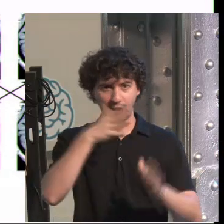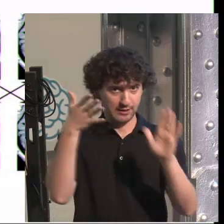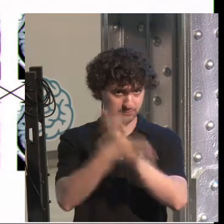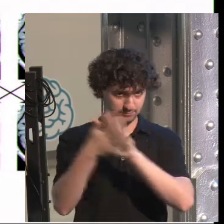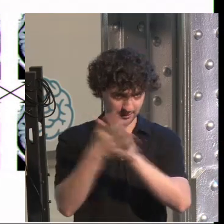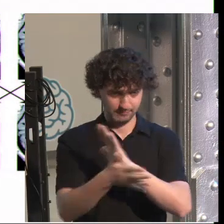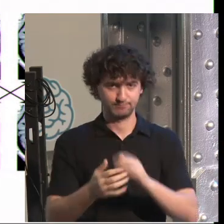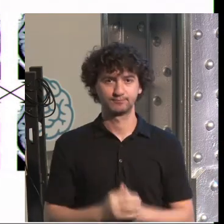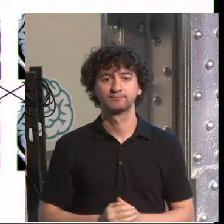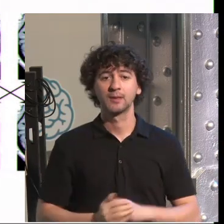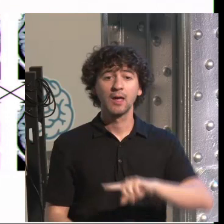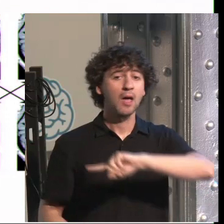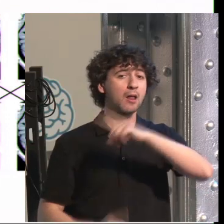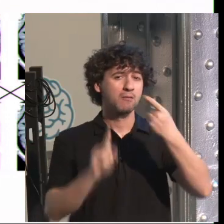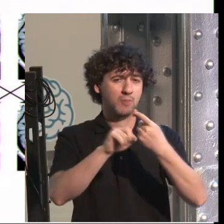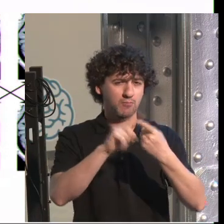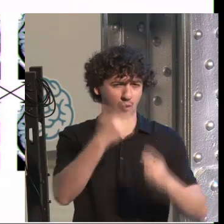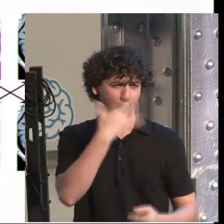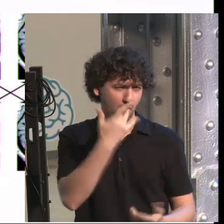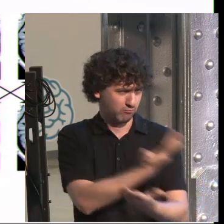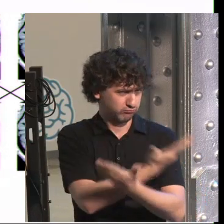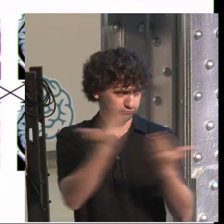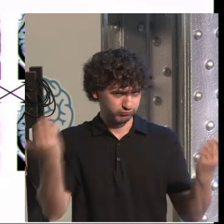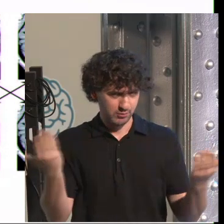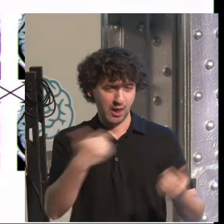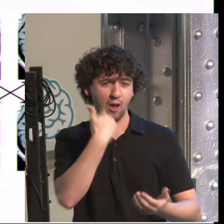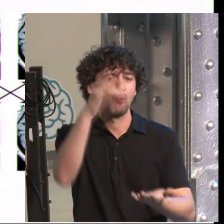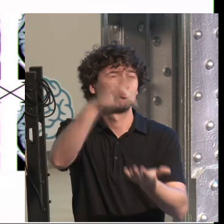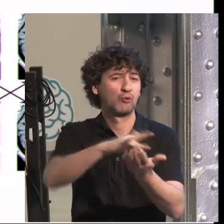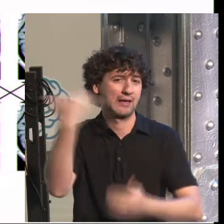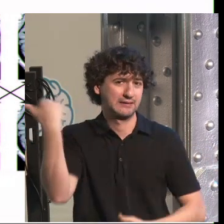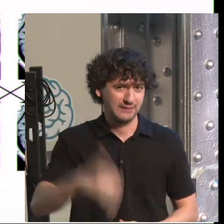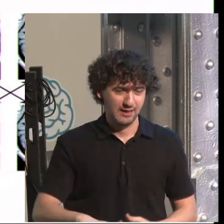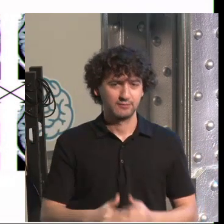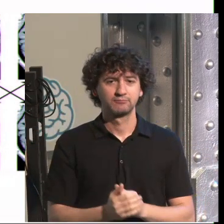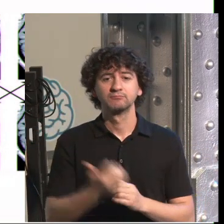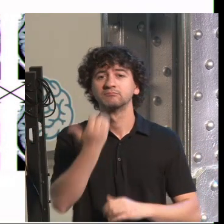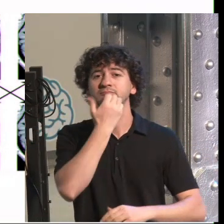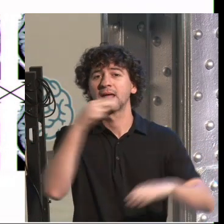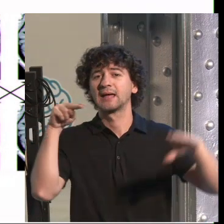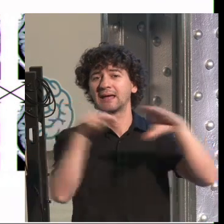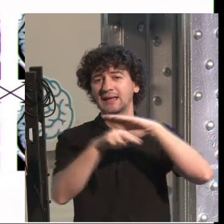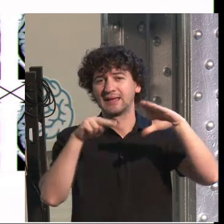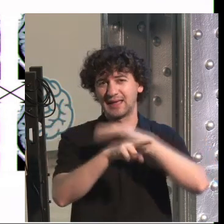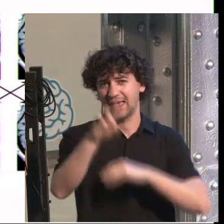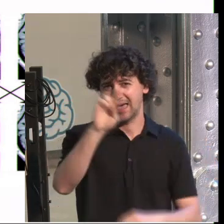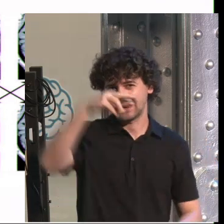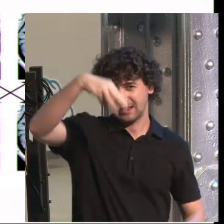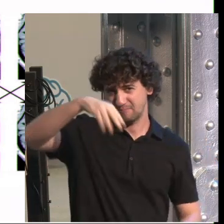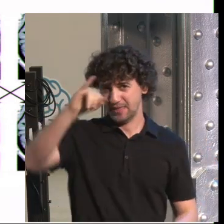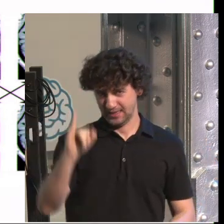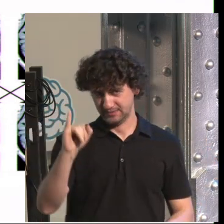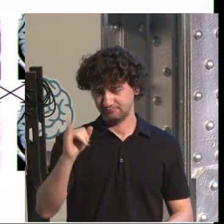primera, que es bastante conocida y a lo mejor algunos de vosotros os lo han hecho, es una resonancia magnética funcional o fMRI